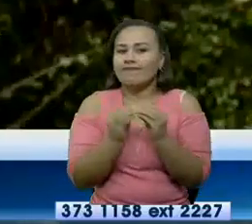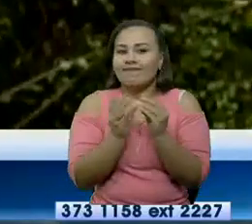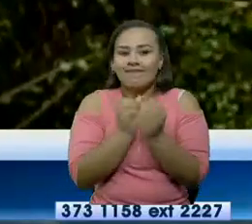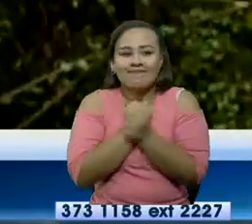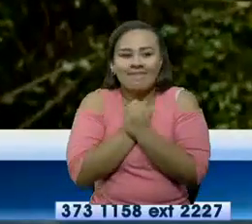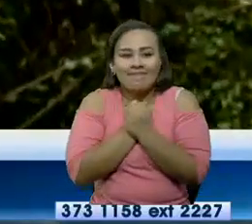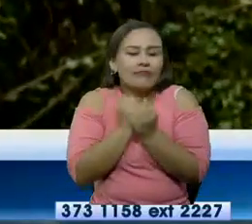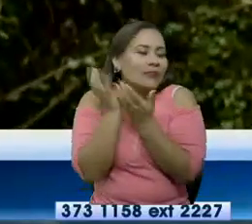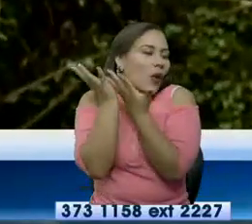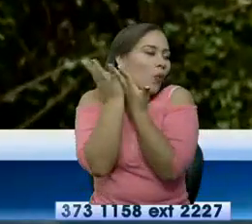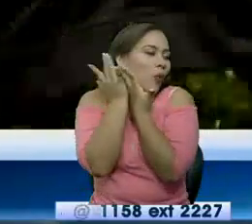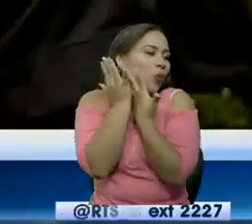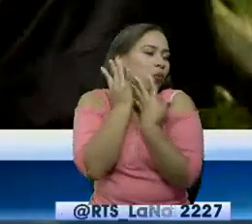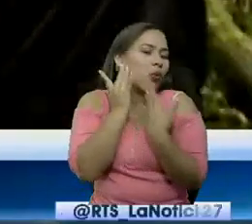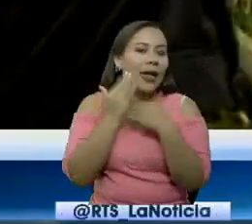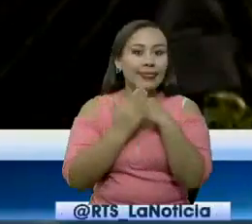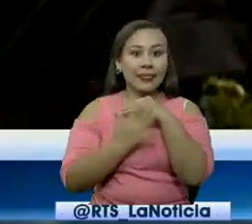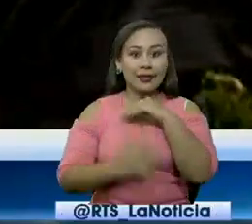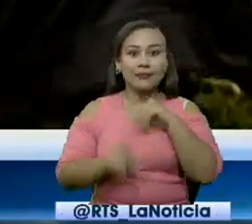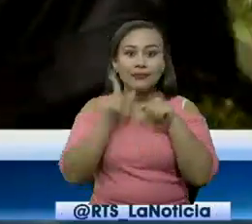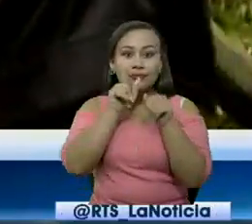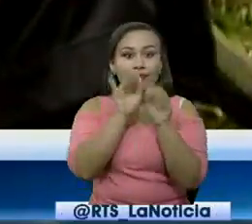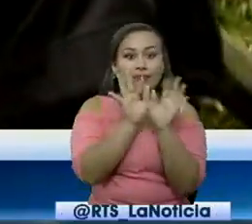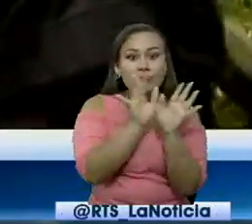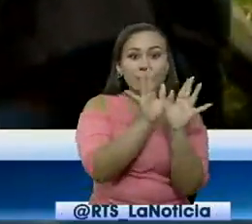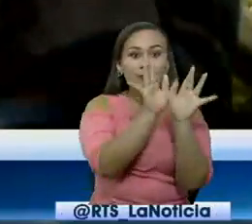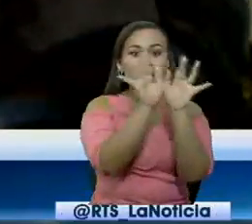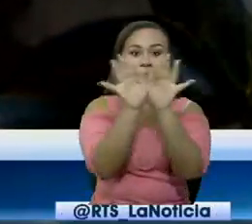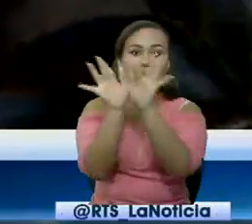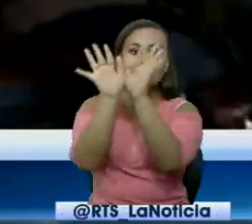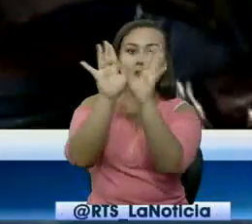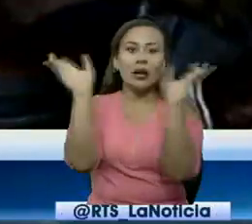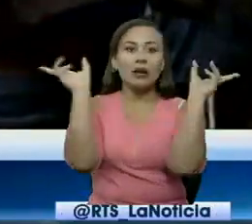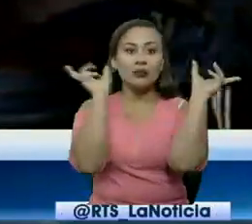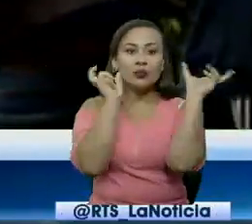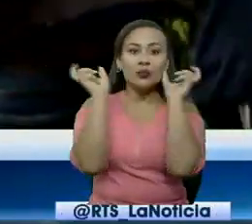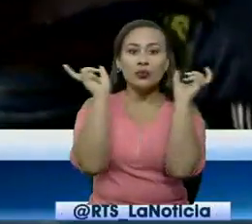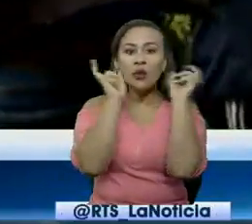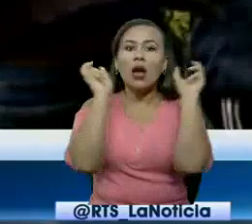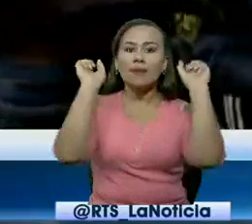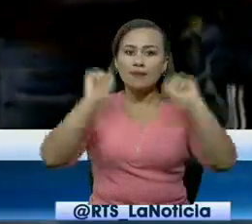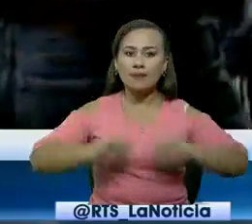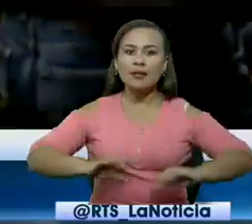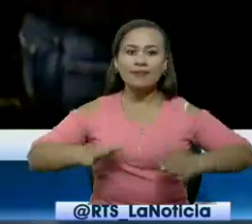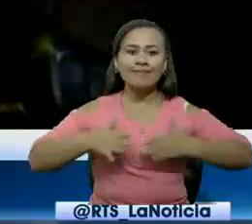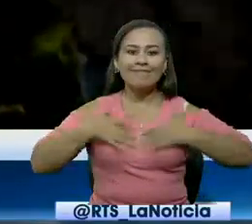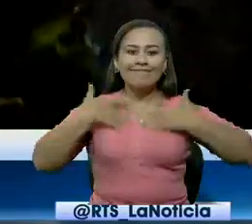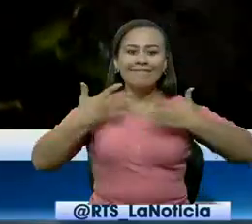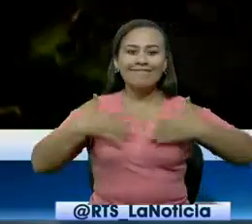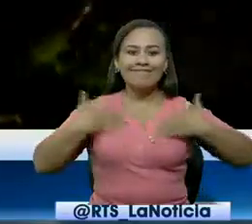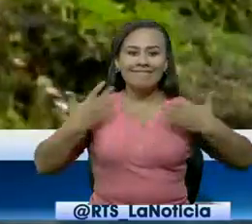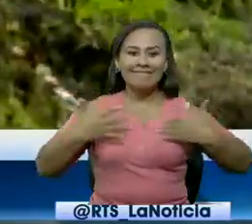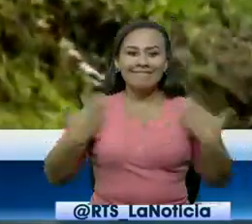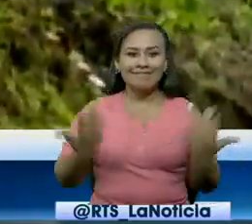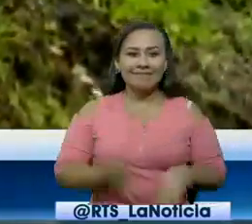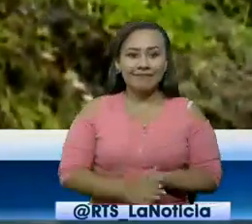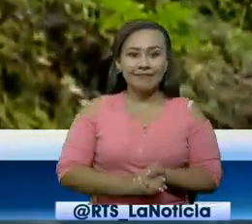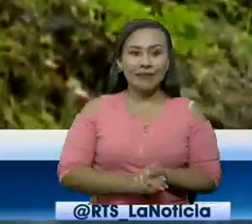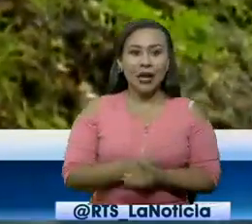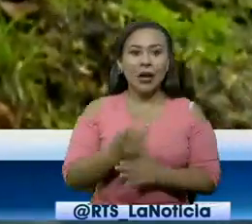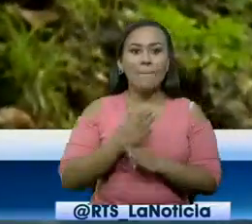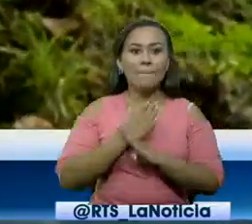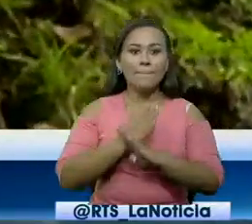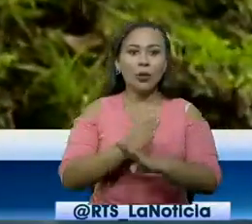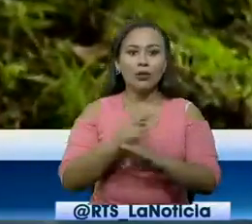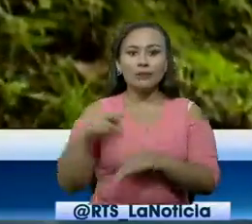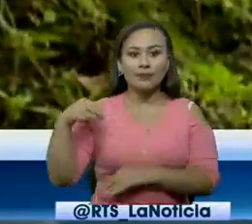El sonido de las cascadas, aves e insectos, a unísono, nos entregan una melodía incomparable. Como protección de